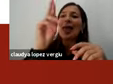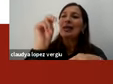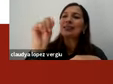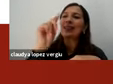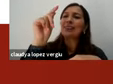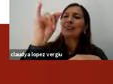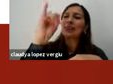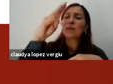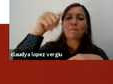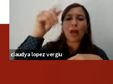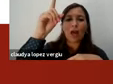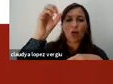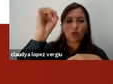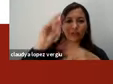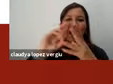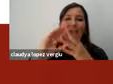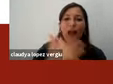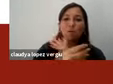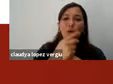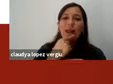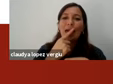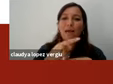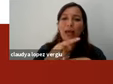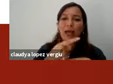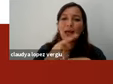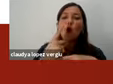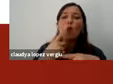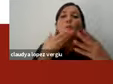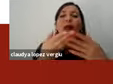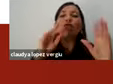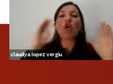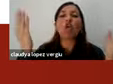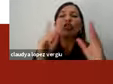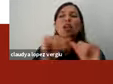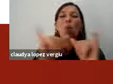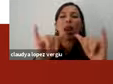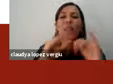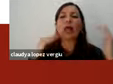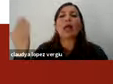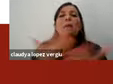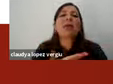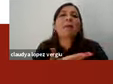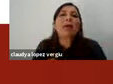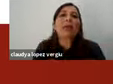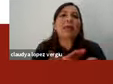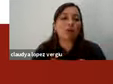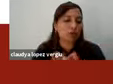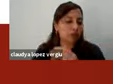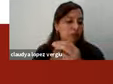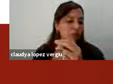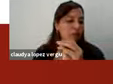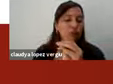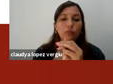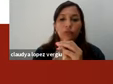sientan todos involucrados. En el caso del eje externo, ¿no? Tenemos el promover el ejercicio